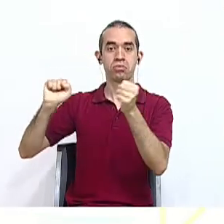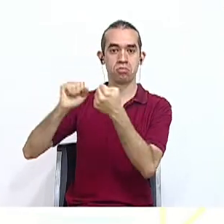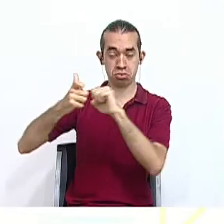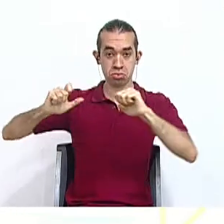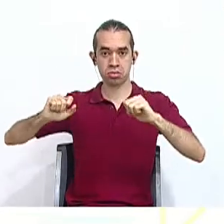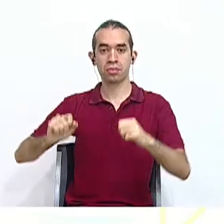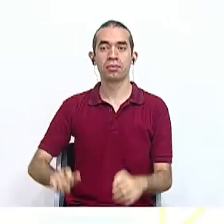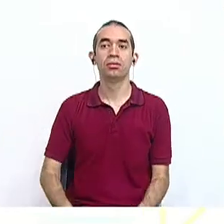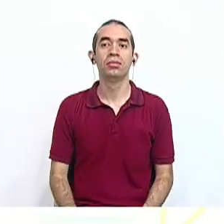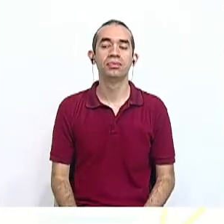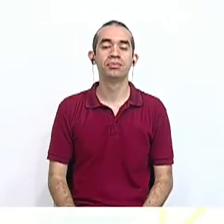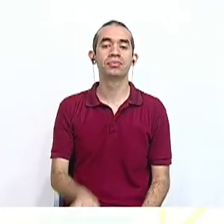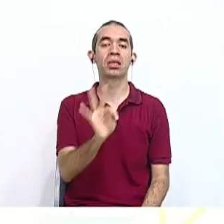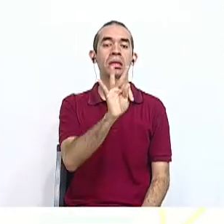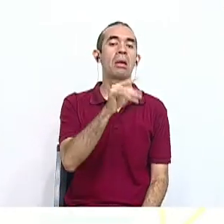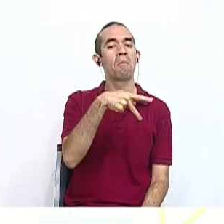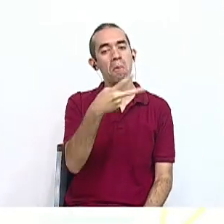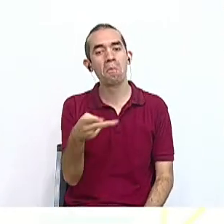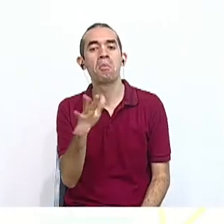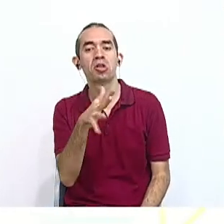ser aproximadamente